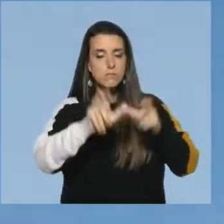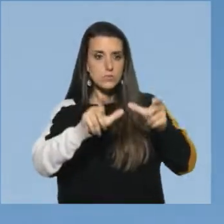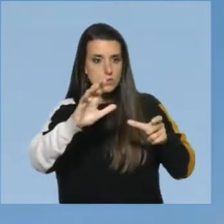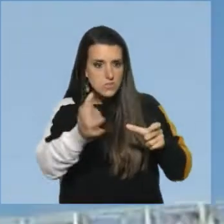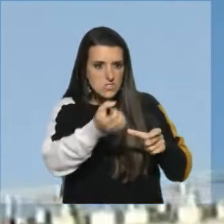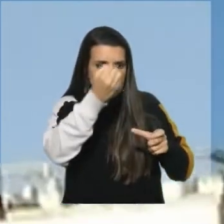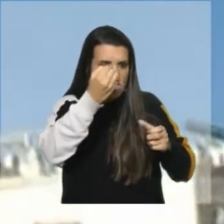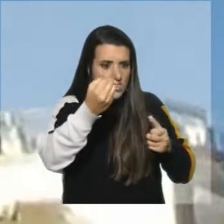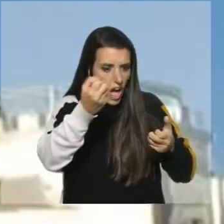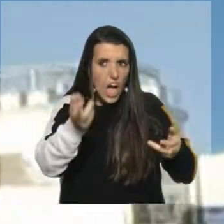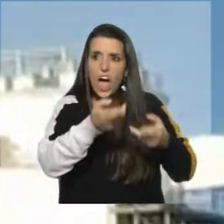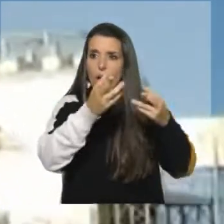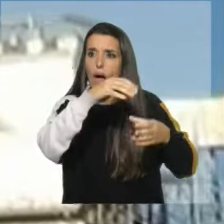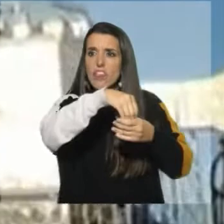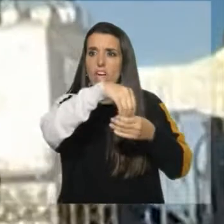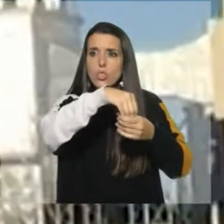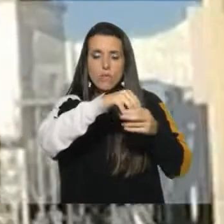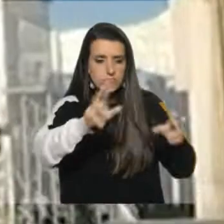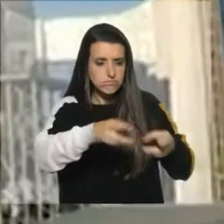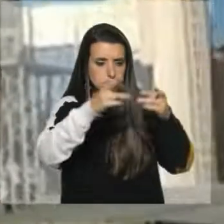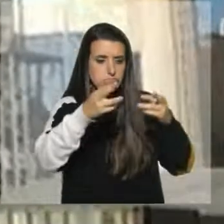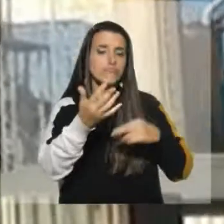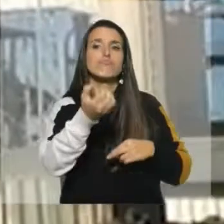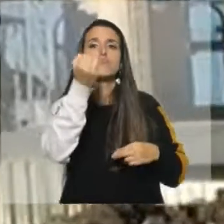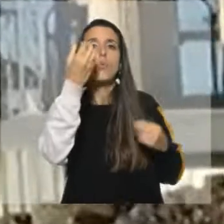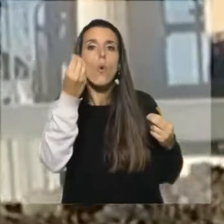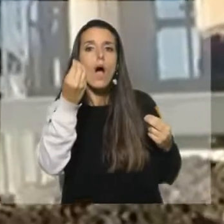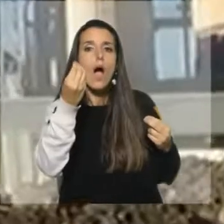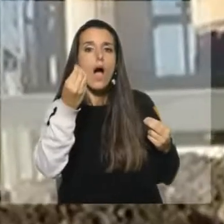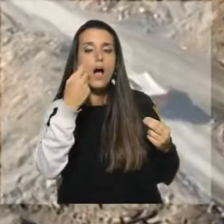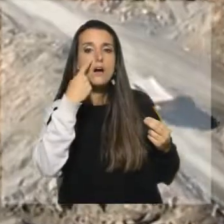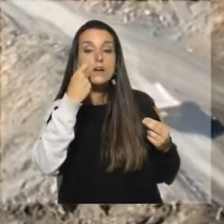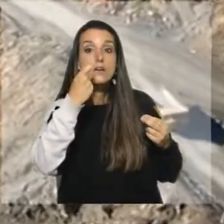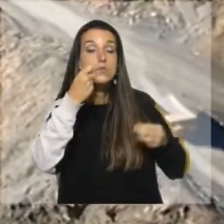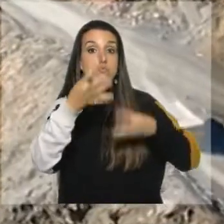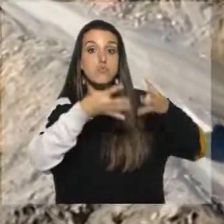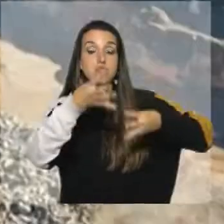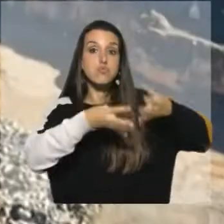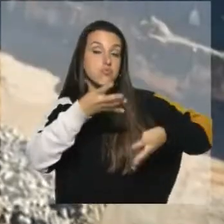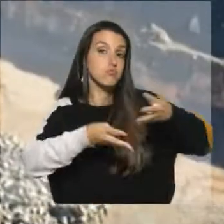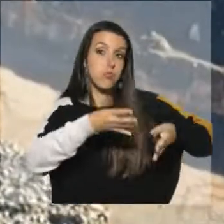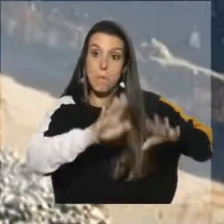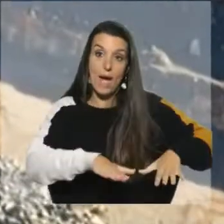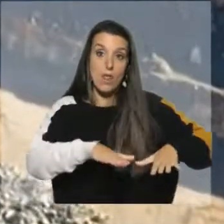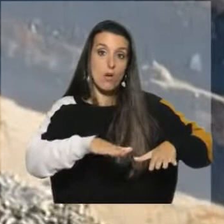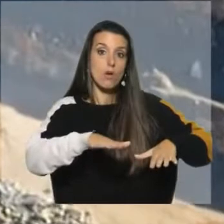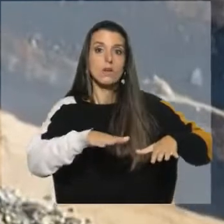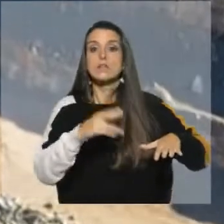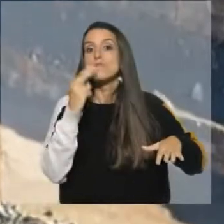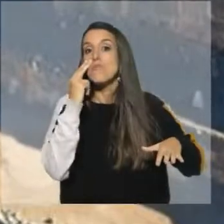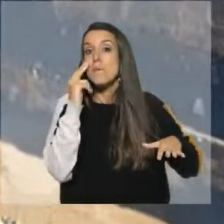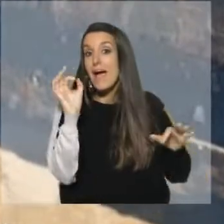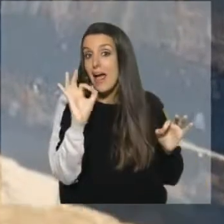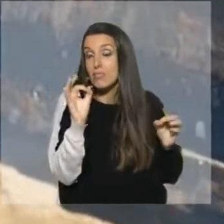materiales extraños en el dispositivo el hallazgo provocó la detención momentánea de la actividad aunque no causó mayores perjuicios a la